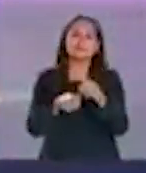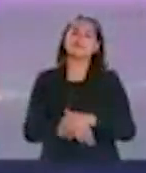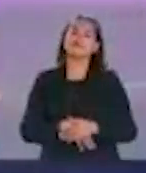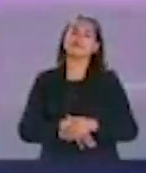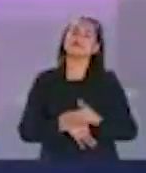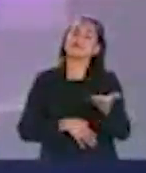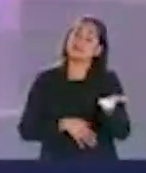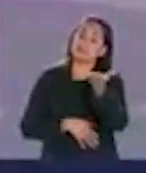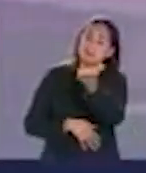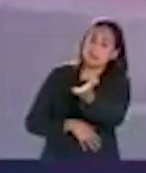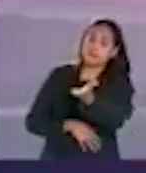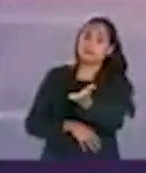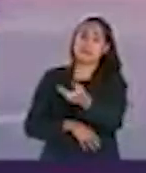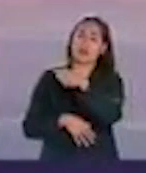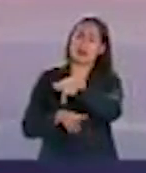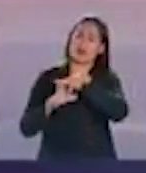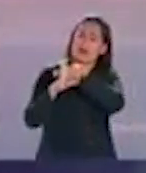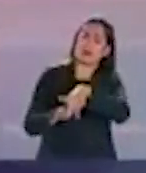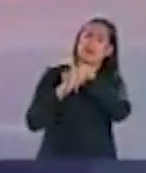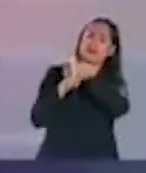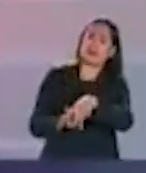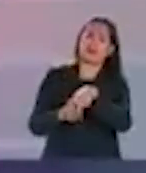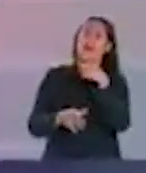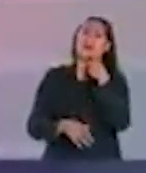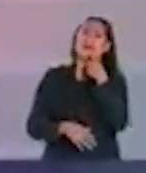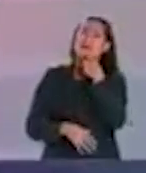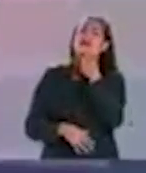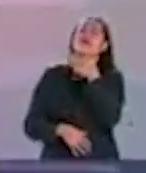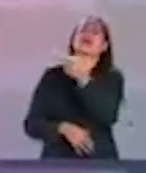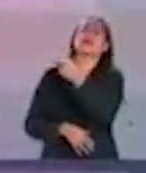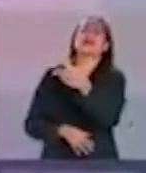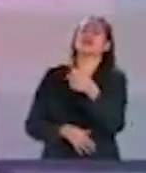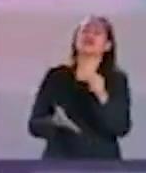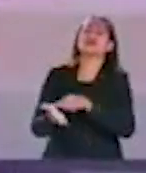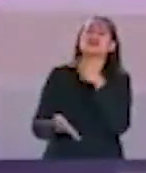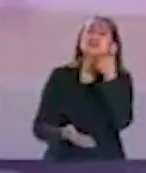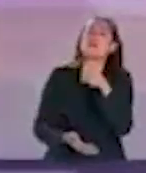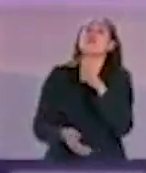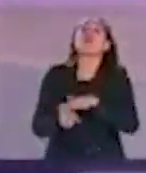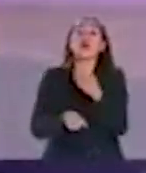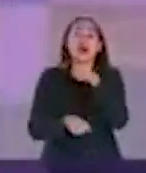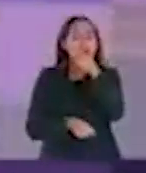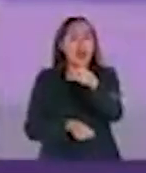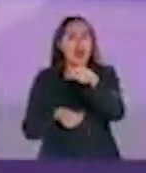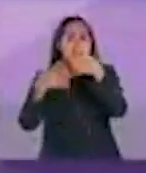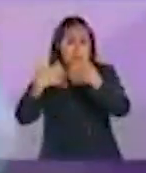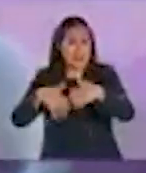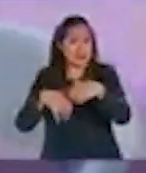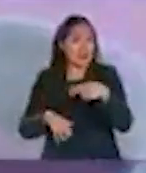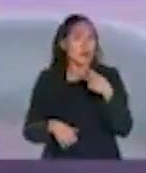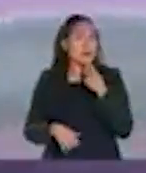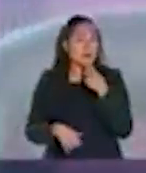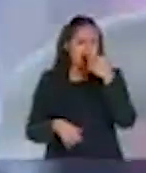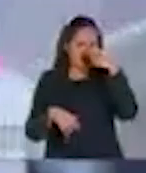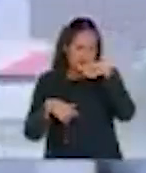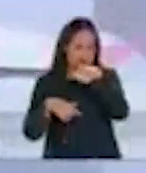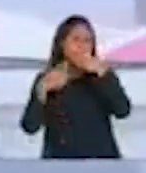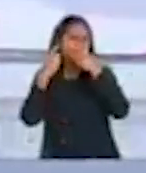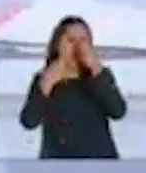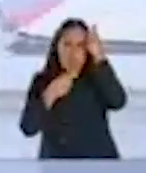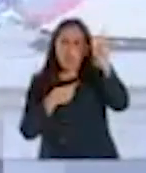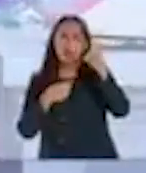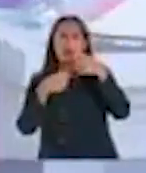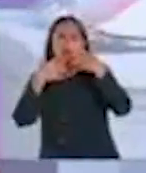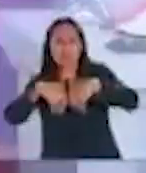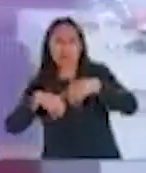andrés manuel ese documento andrés manuel es un gran empresario es un gran empresario de la política maneja